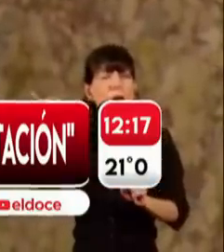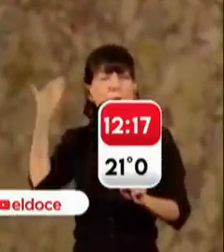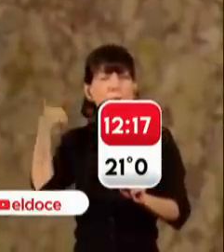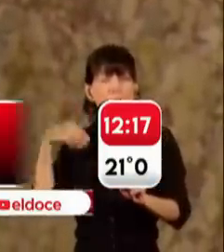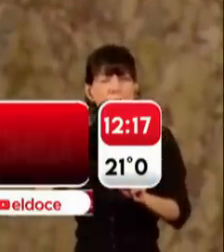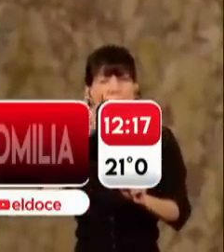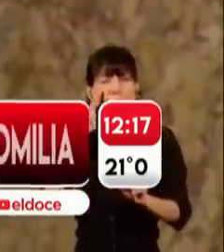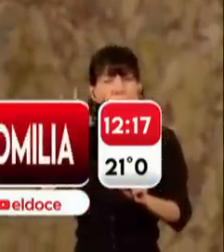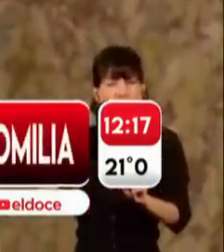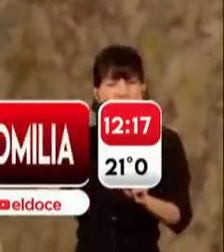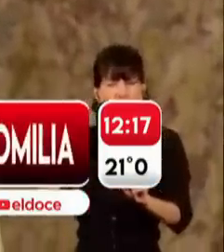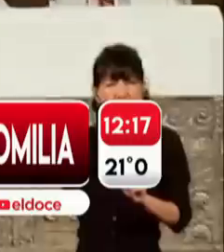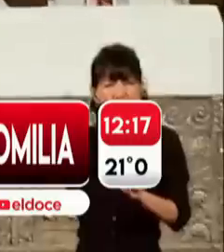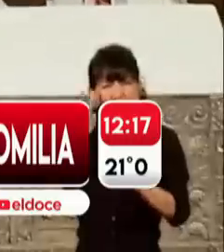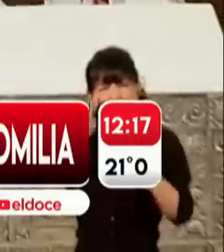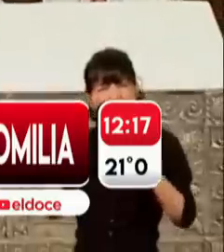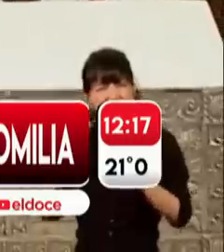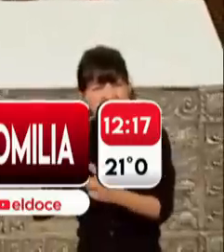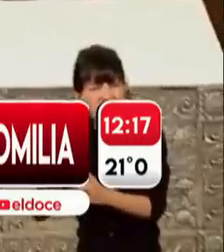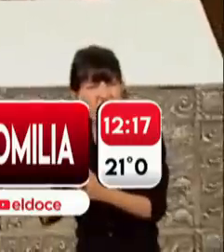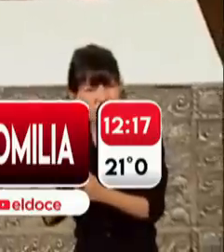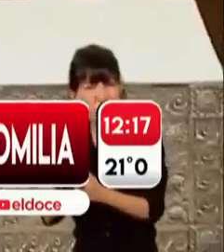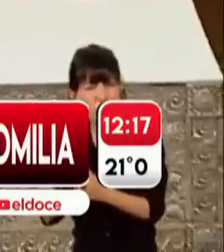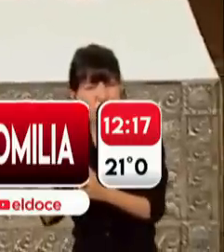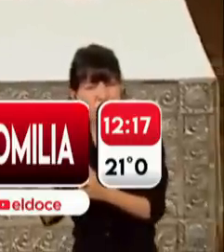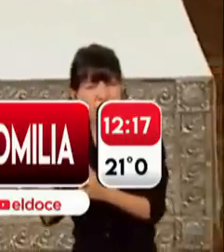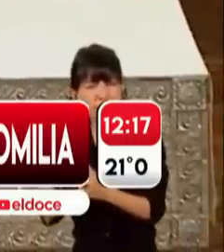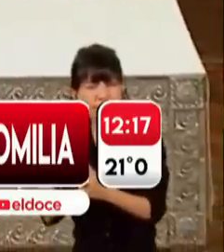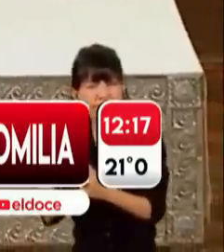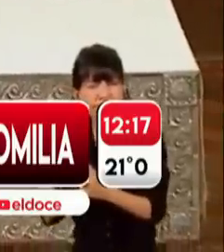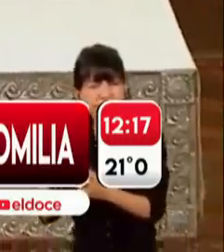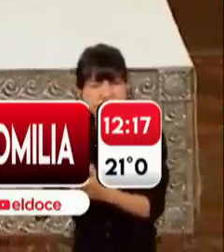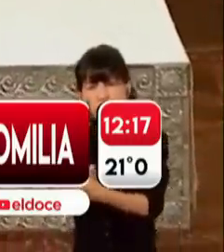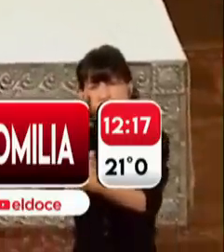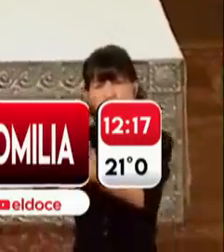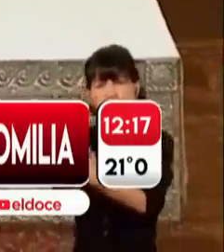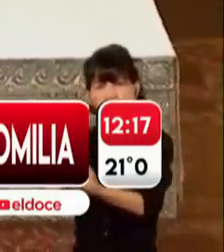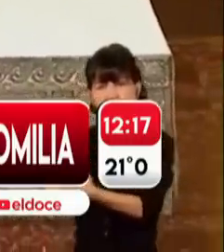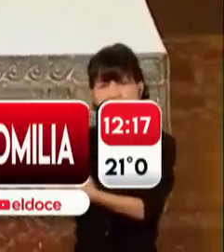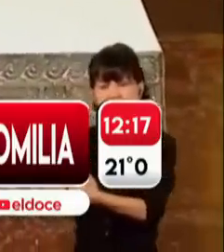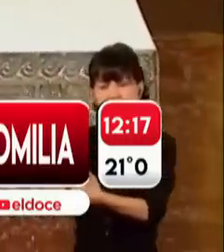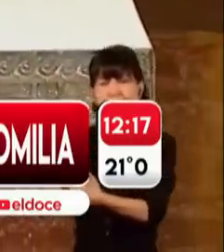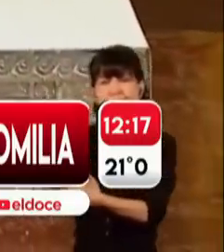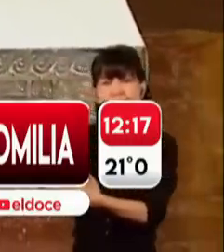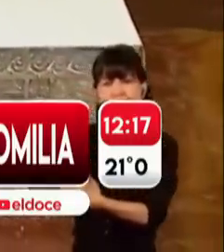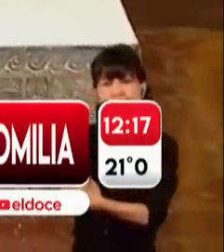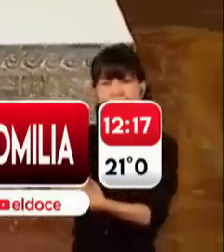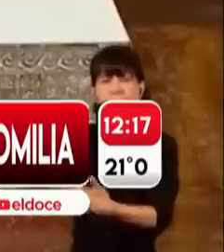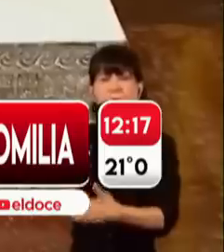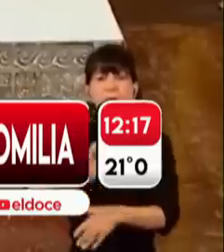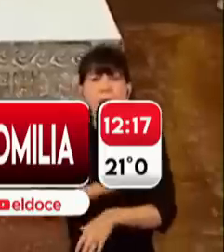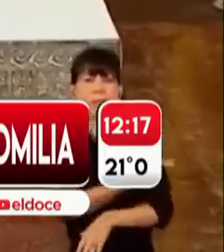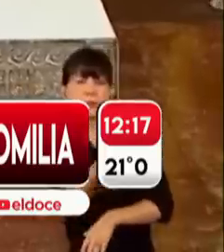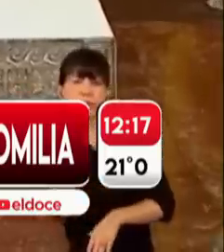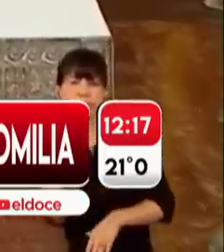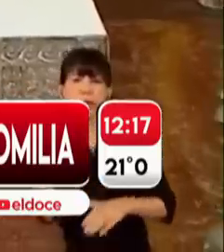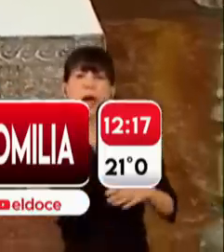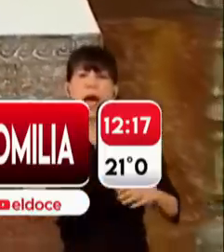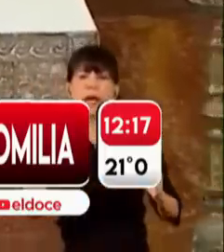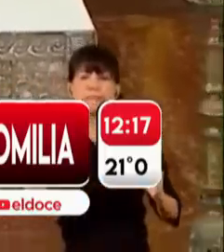campo, la sensible desigualdad que existe en un amplio sector de la población vulnerable.